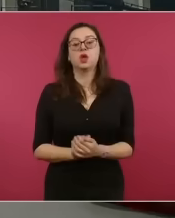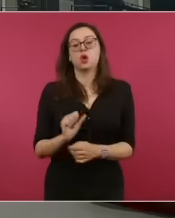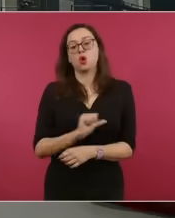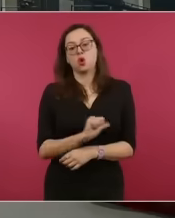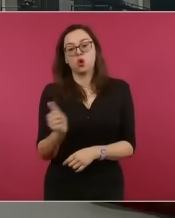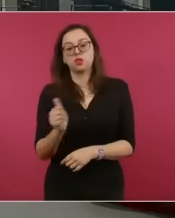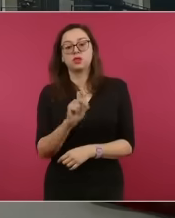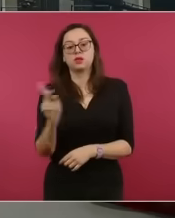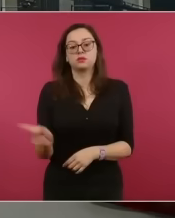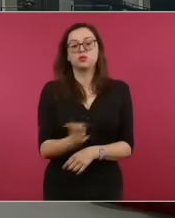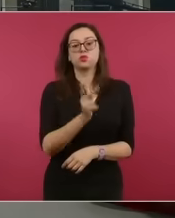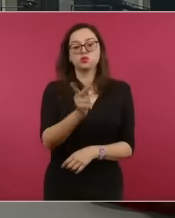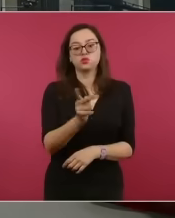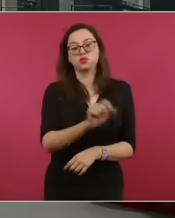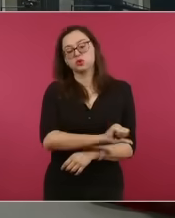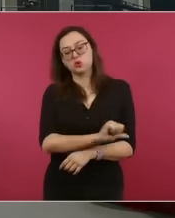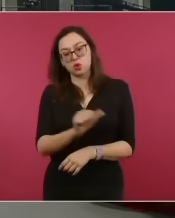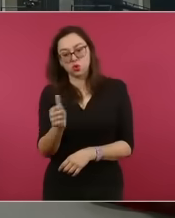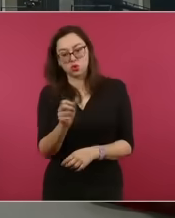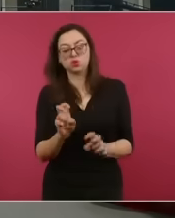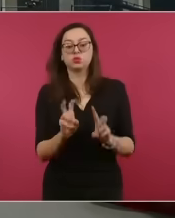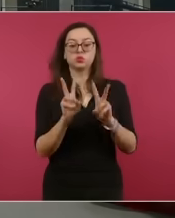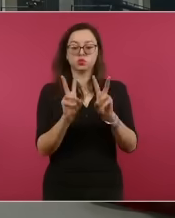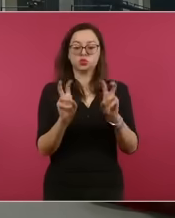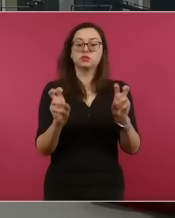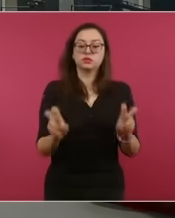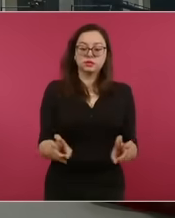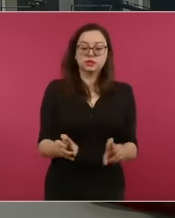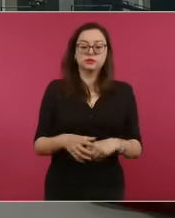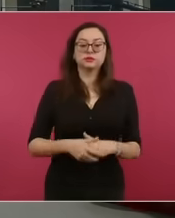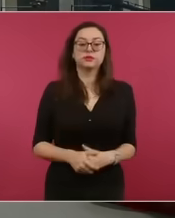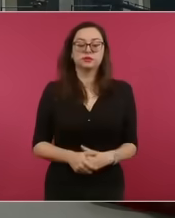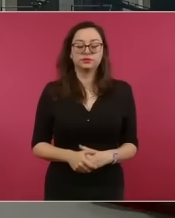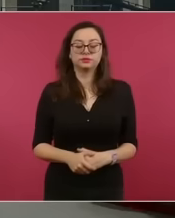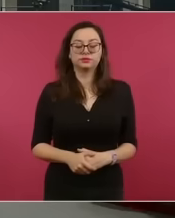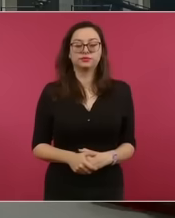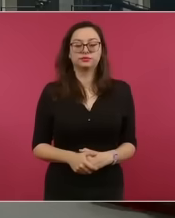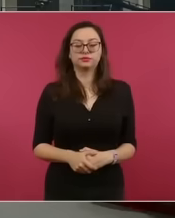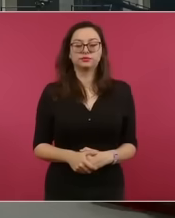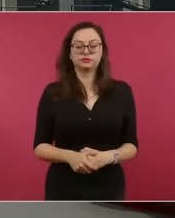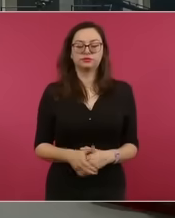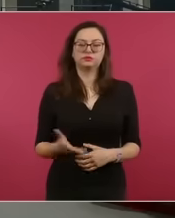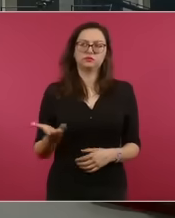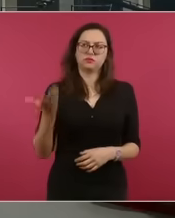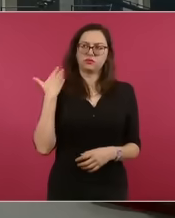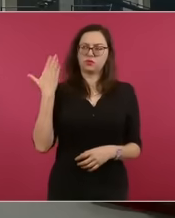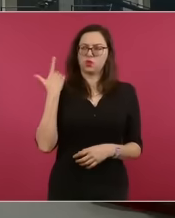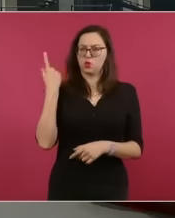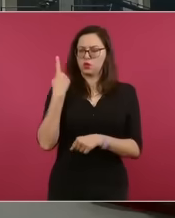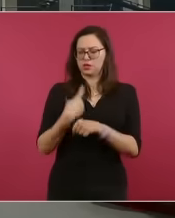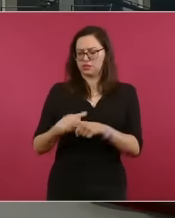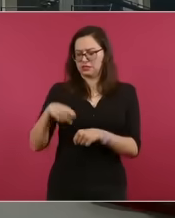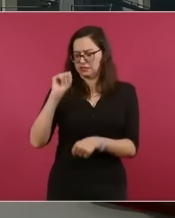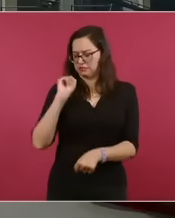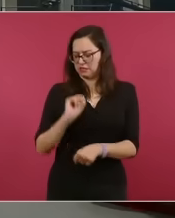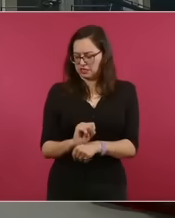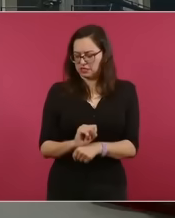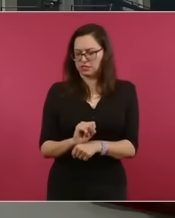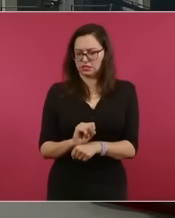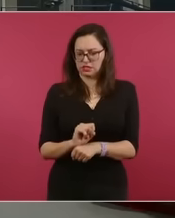Hace algunas semanas documentamos en Sexta W la reunión de un grupo